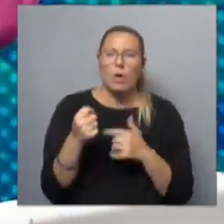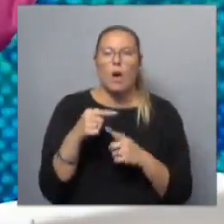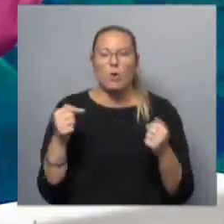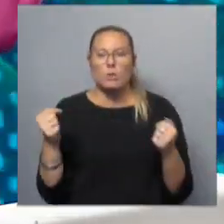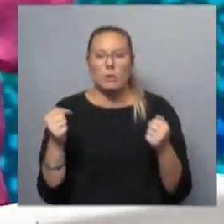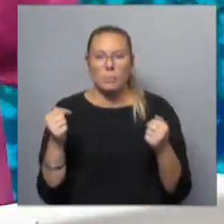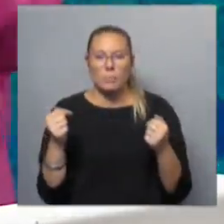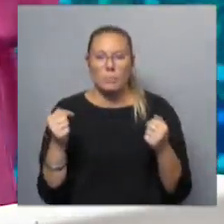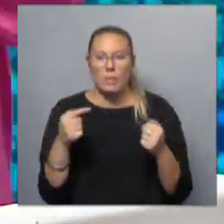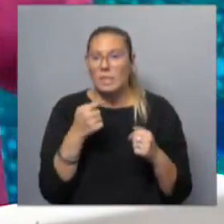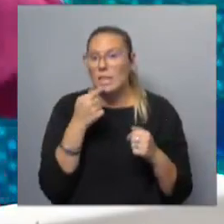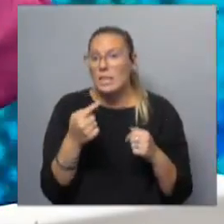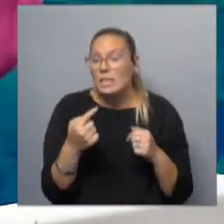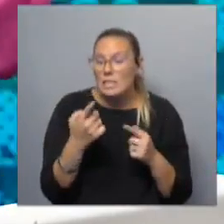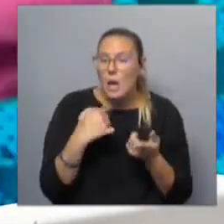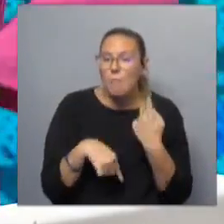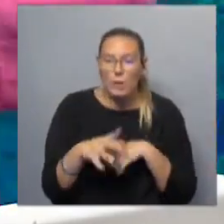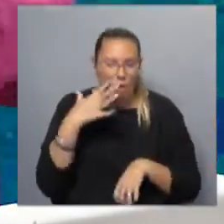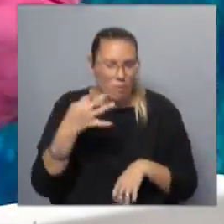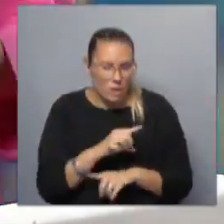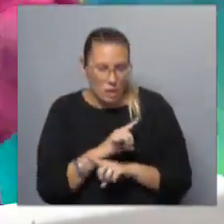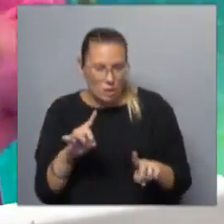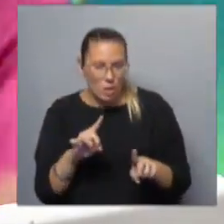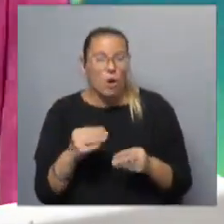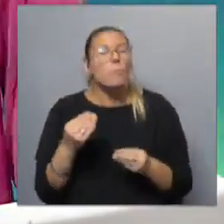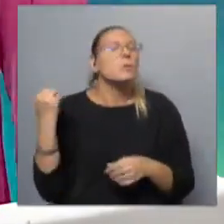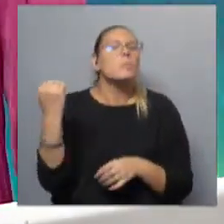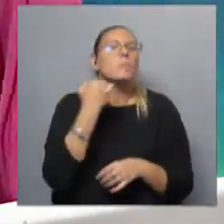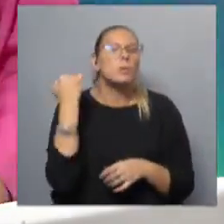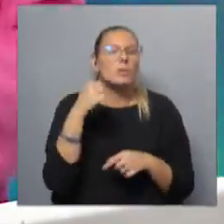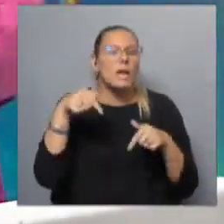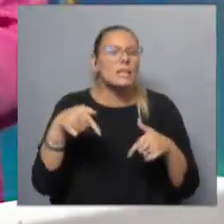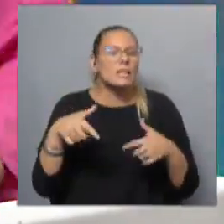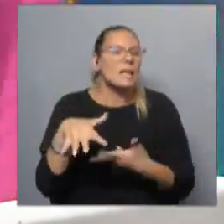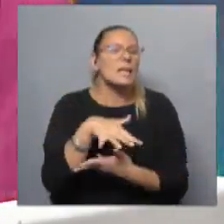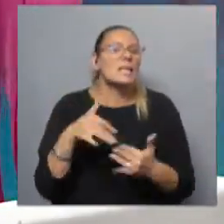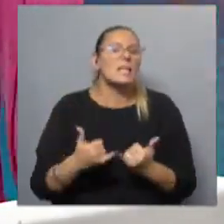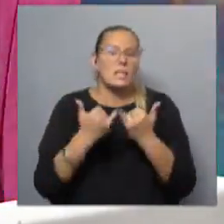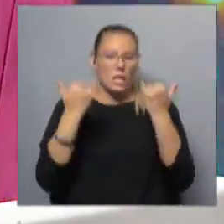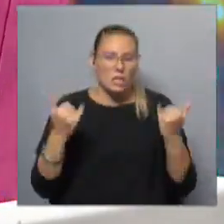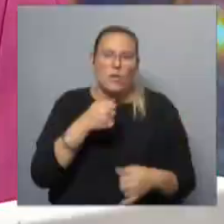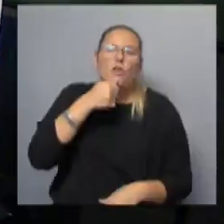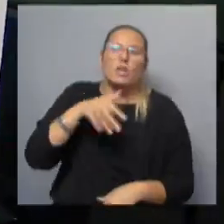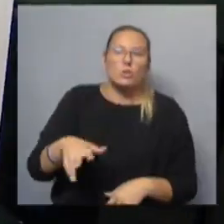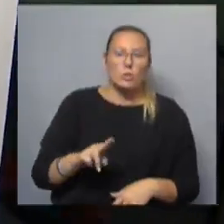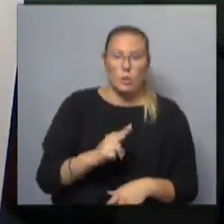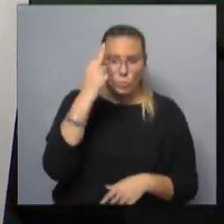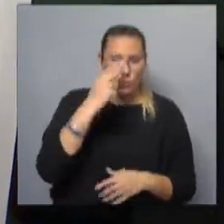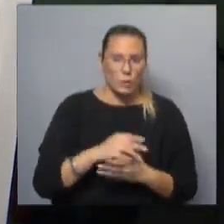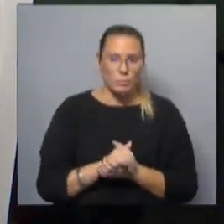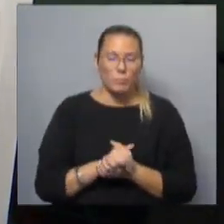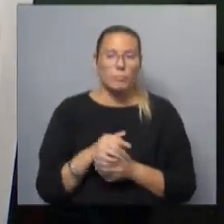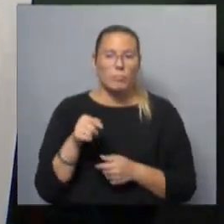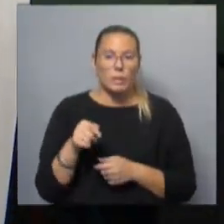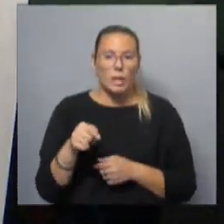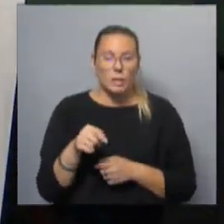hay, que se cosieron a su alrededor. Pero bueno, ¿cuál es la importancia de este hecho dentro de la historia de nuestro país? Bueno, este hecho